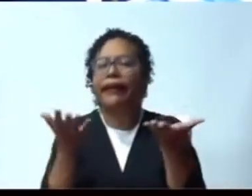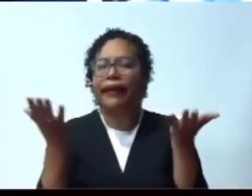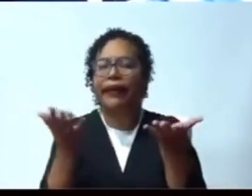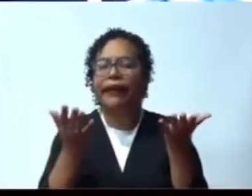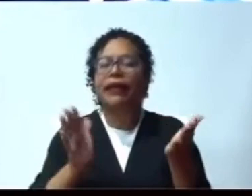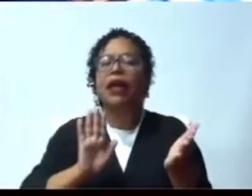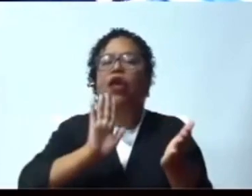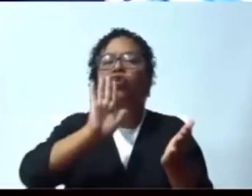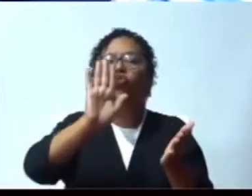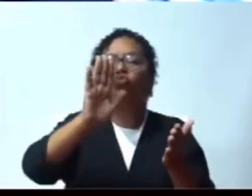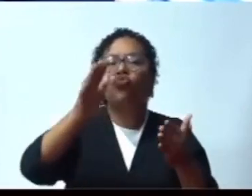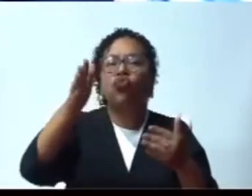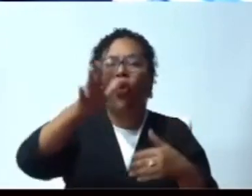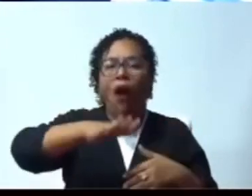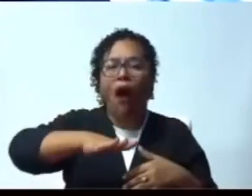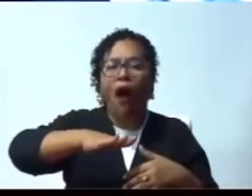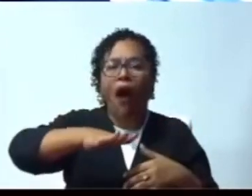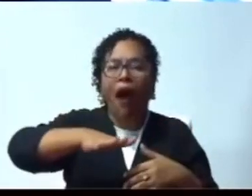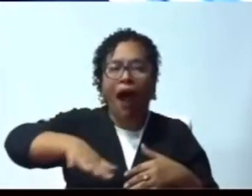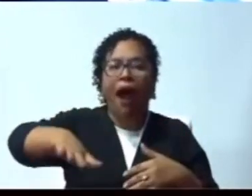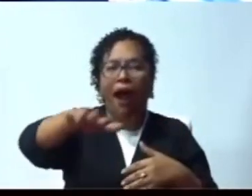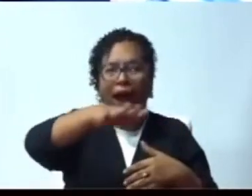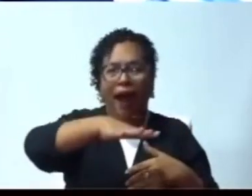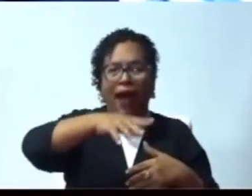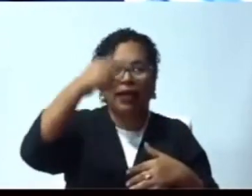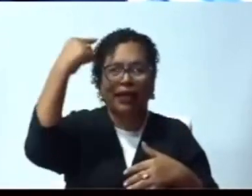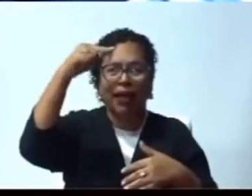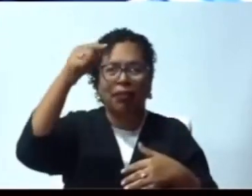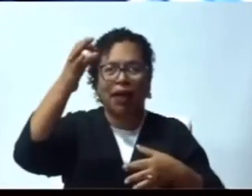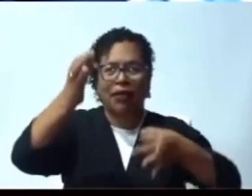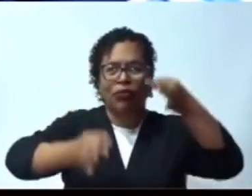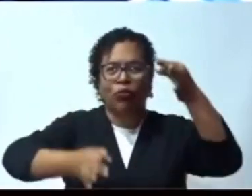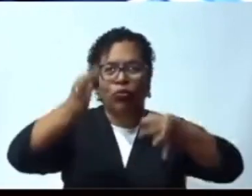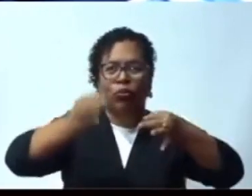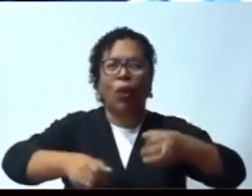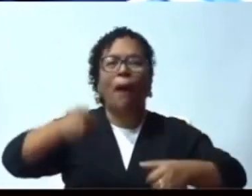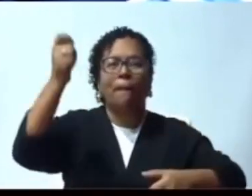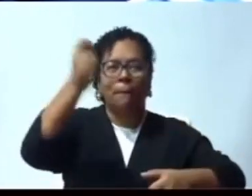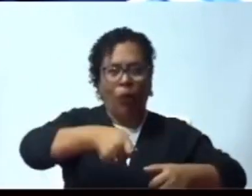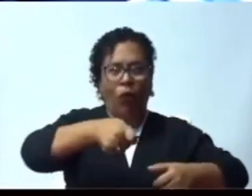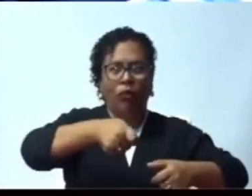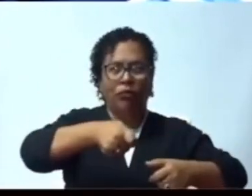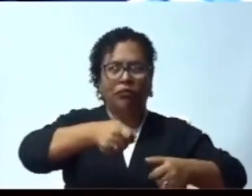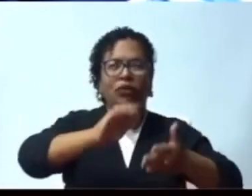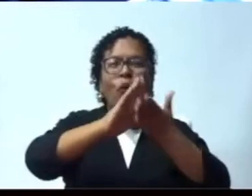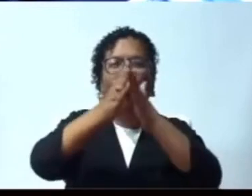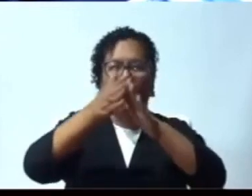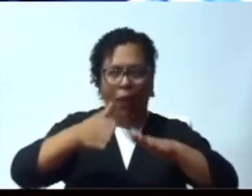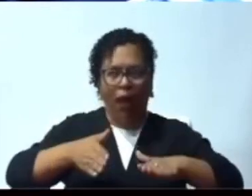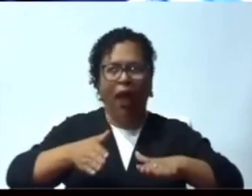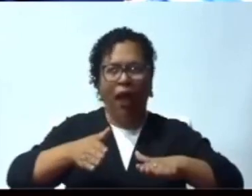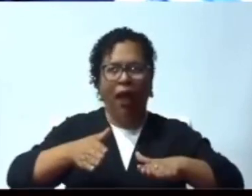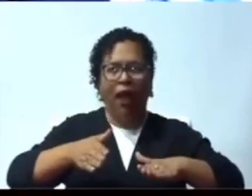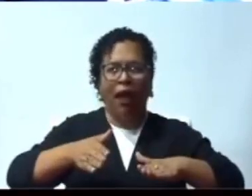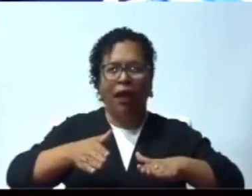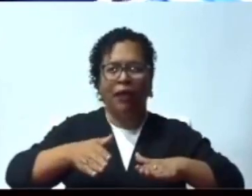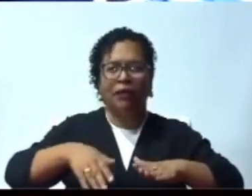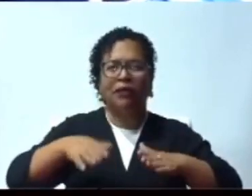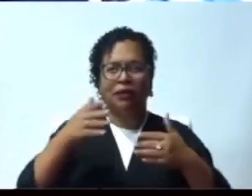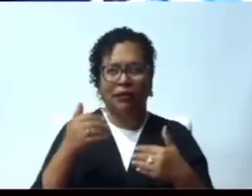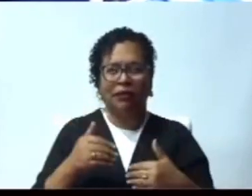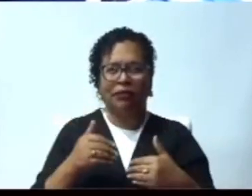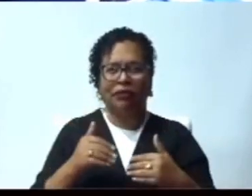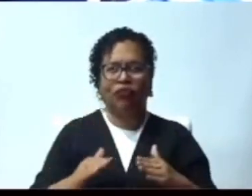de categoría en términos de lo que es el ordenamiento territorial y su categoría